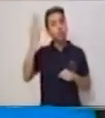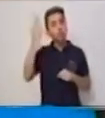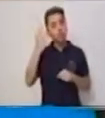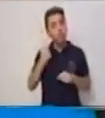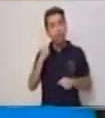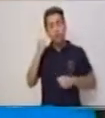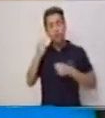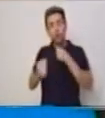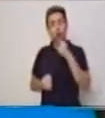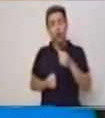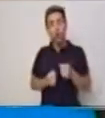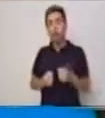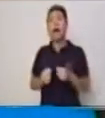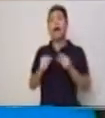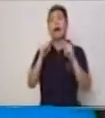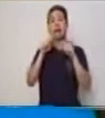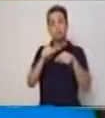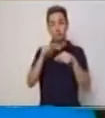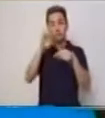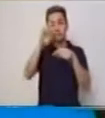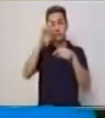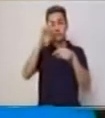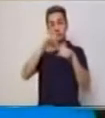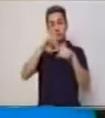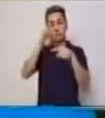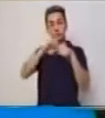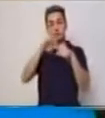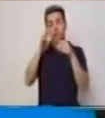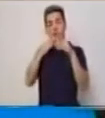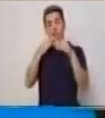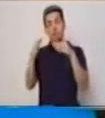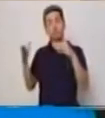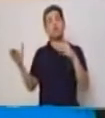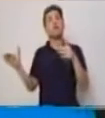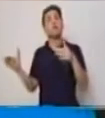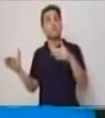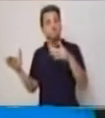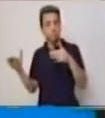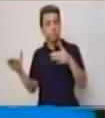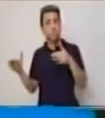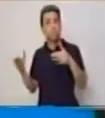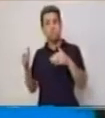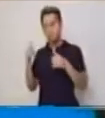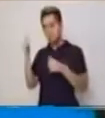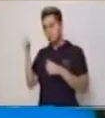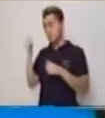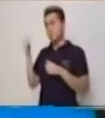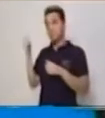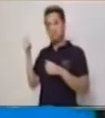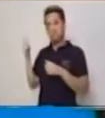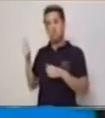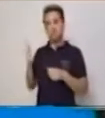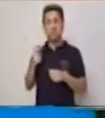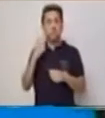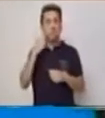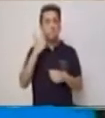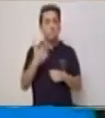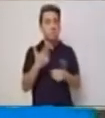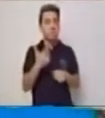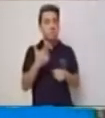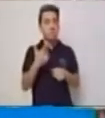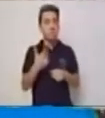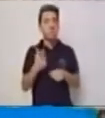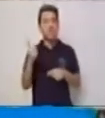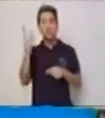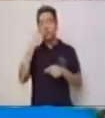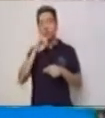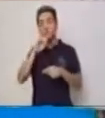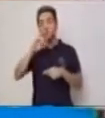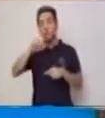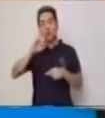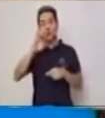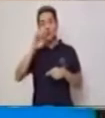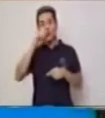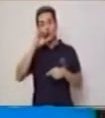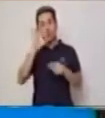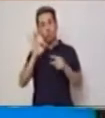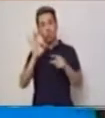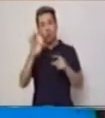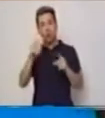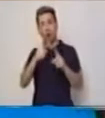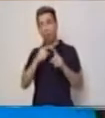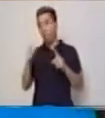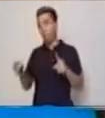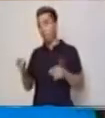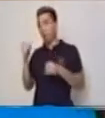ser mi predicado. Ahora observamos entonces que el sujeto está al final. Aquí estuvo al inicio